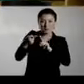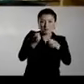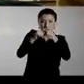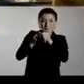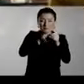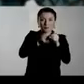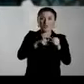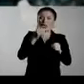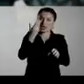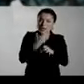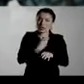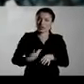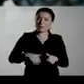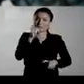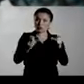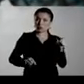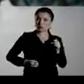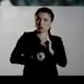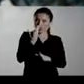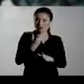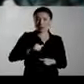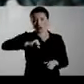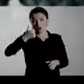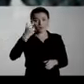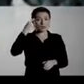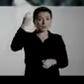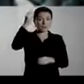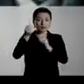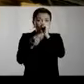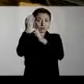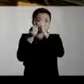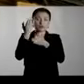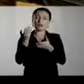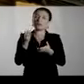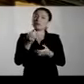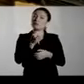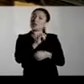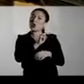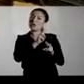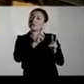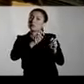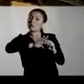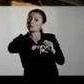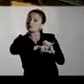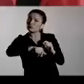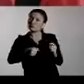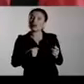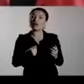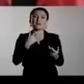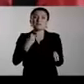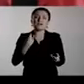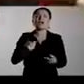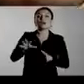Hay que gobernar con gente nueva, joven, con ideas frescas. Y con el tema de la delincuencia, ¿qué va a pasar?